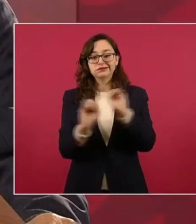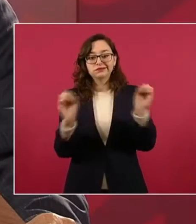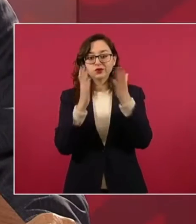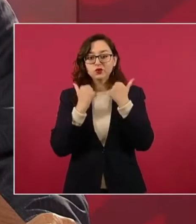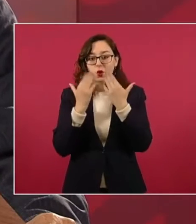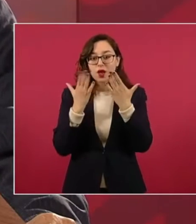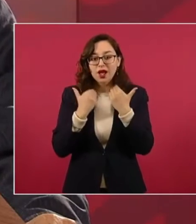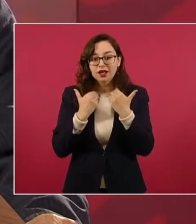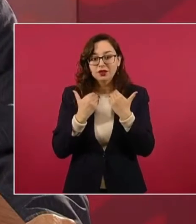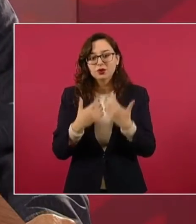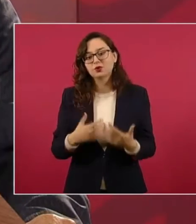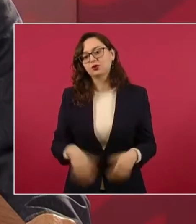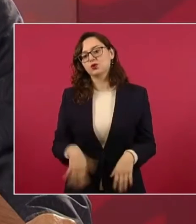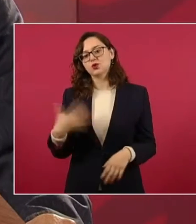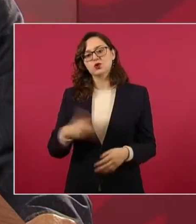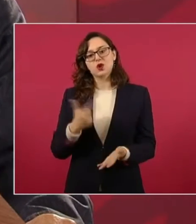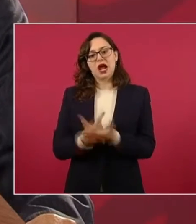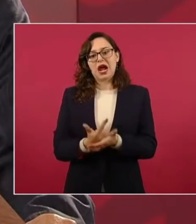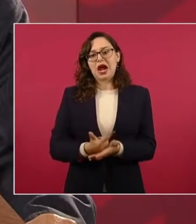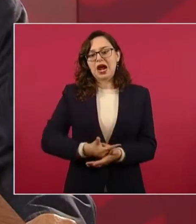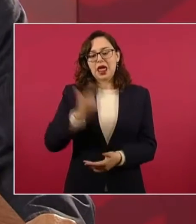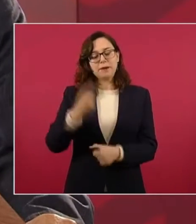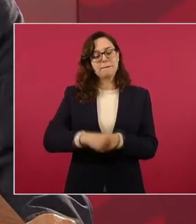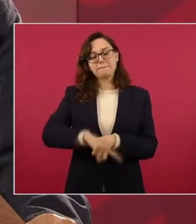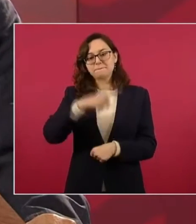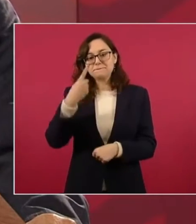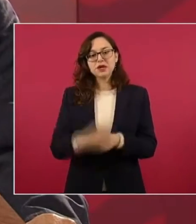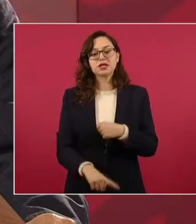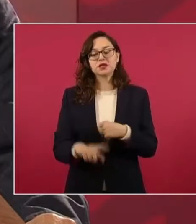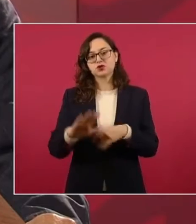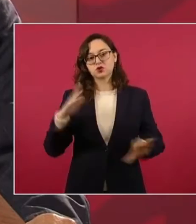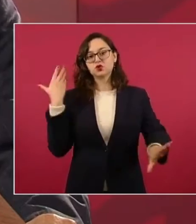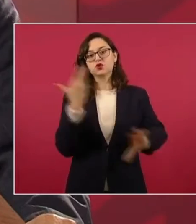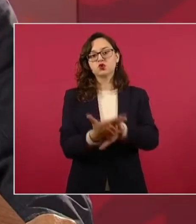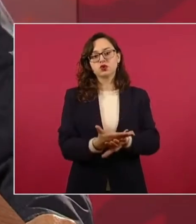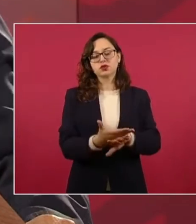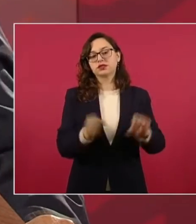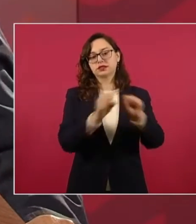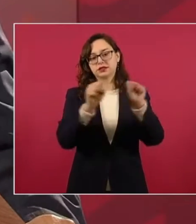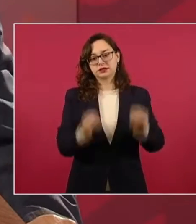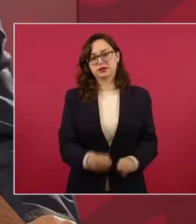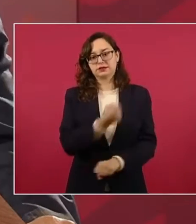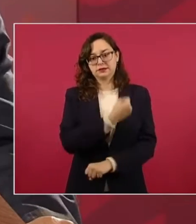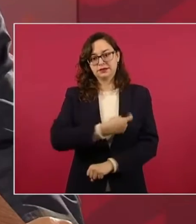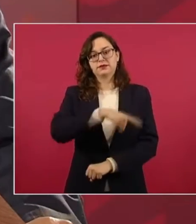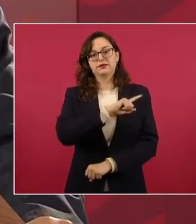tremendo a la salud pública. Entonces estamos